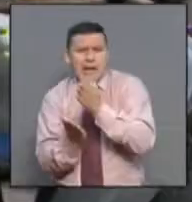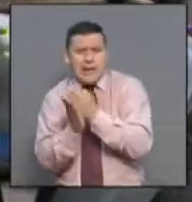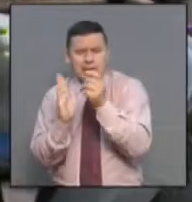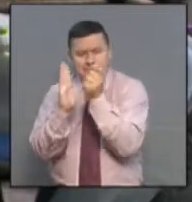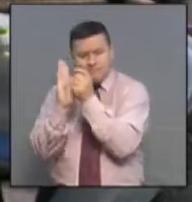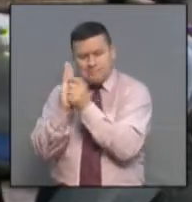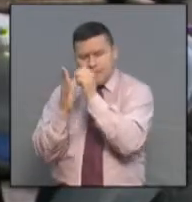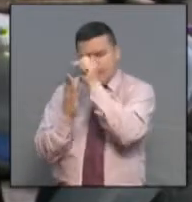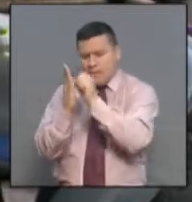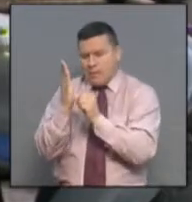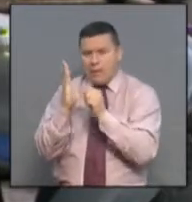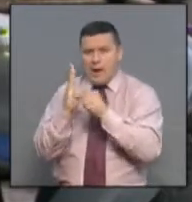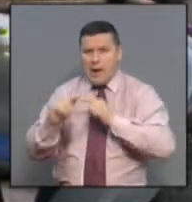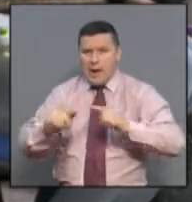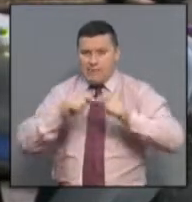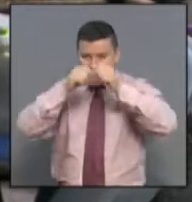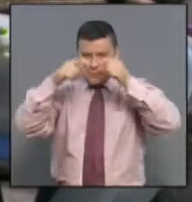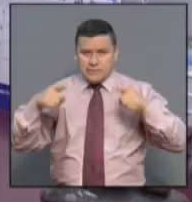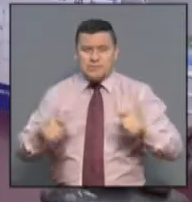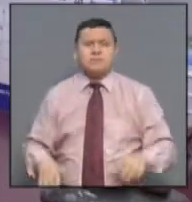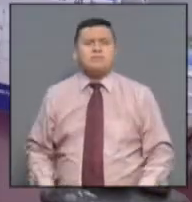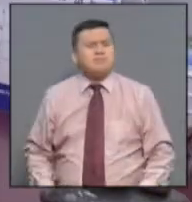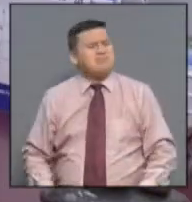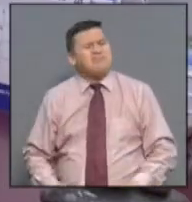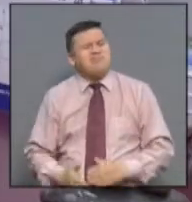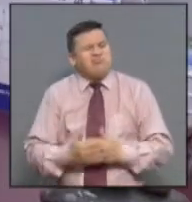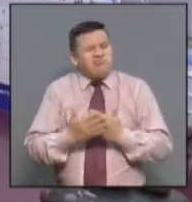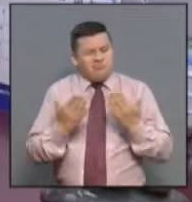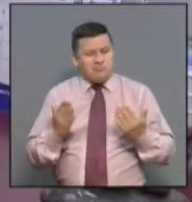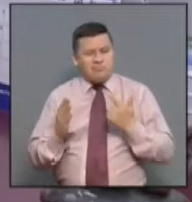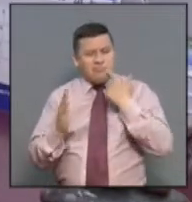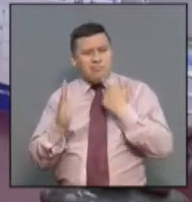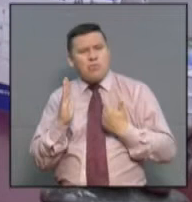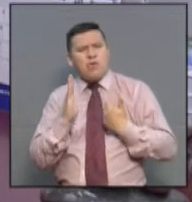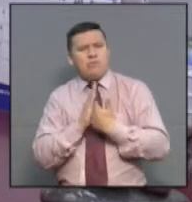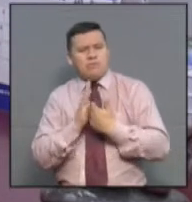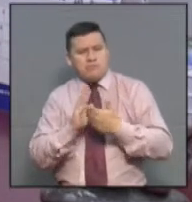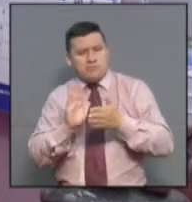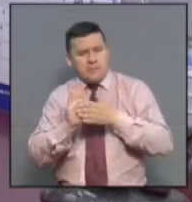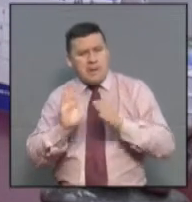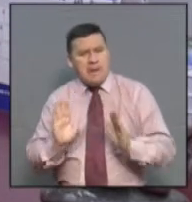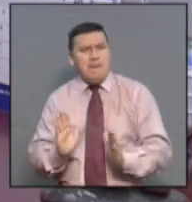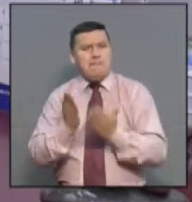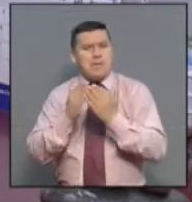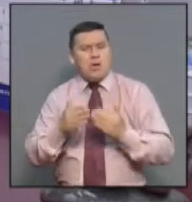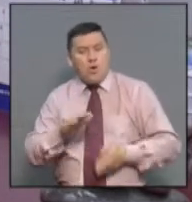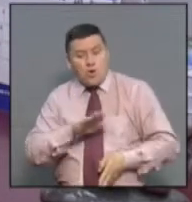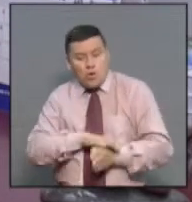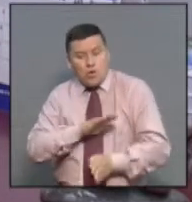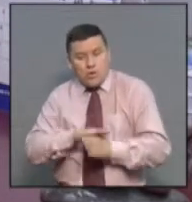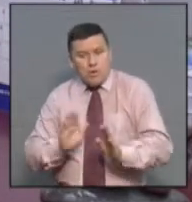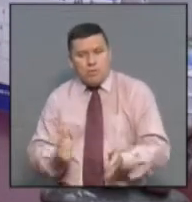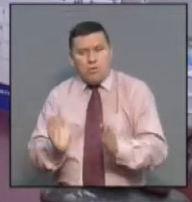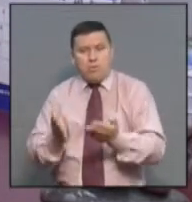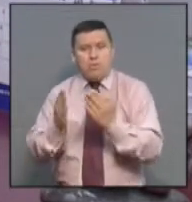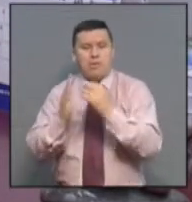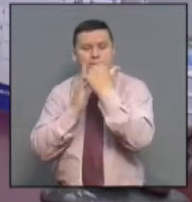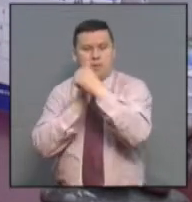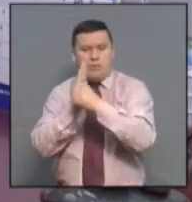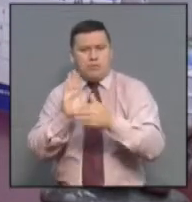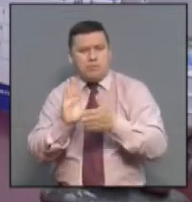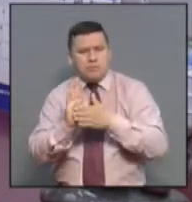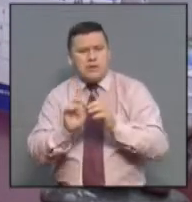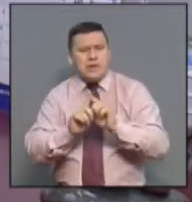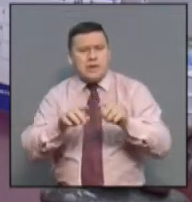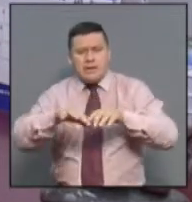programa de administración pública. Consiste en una constatación de la mejora continua del programa en